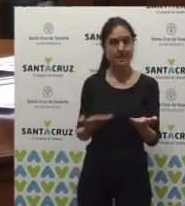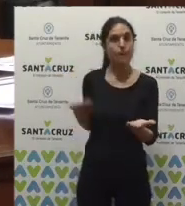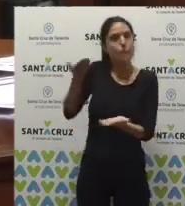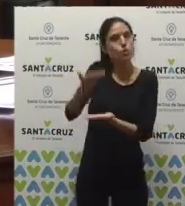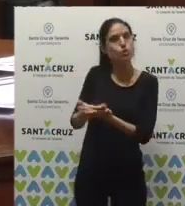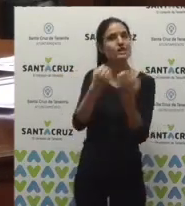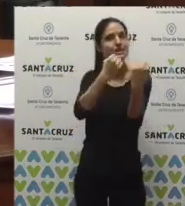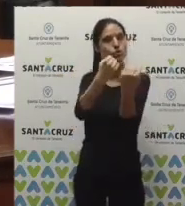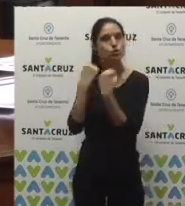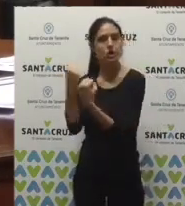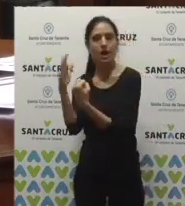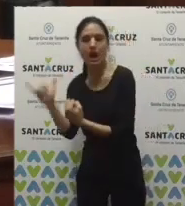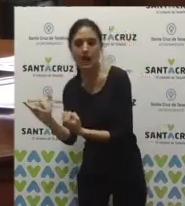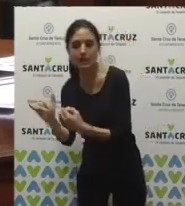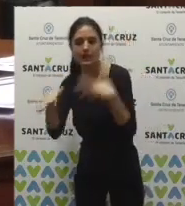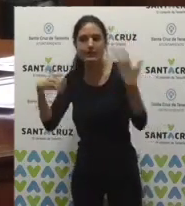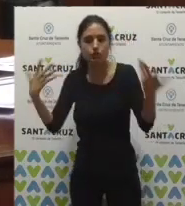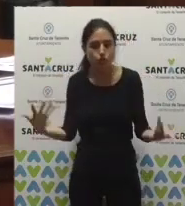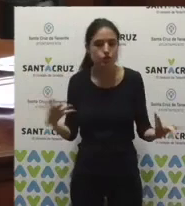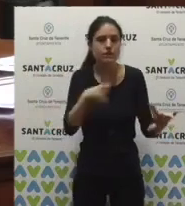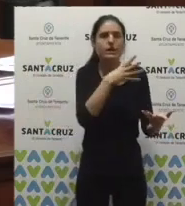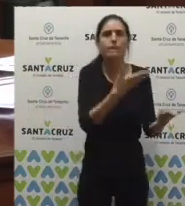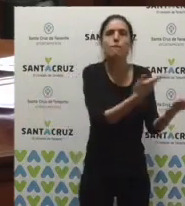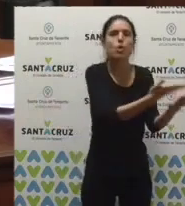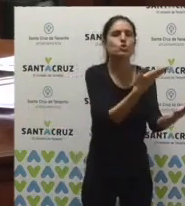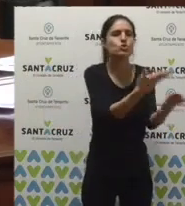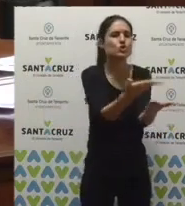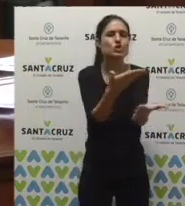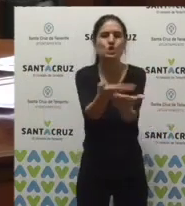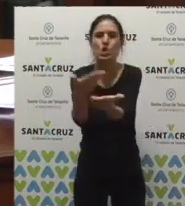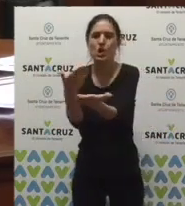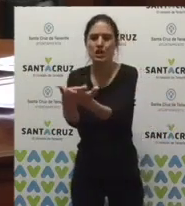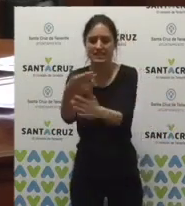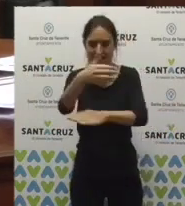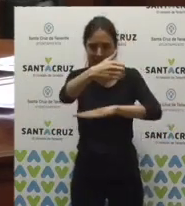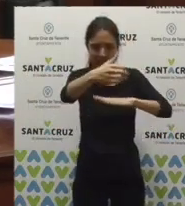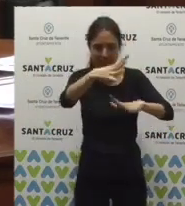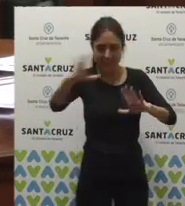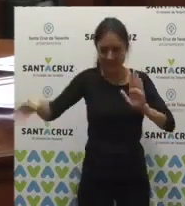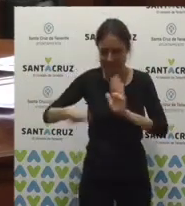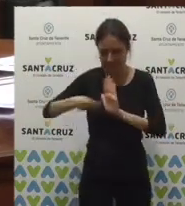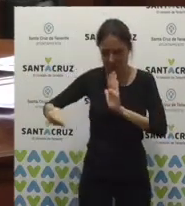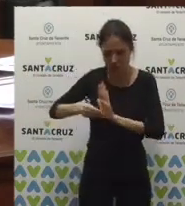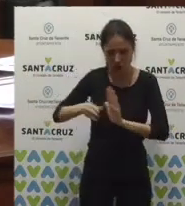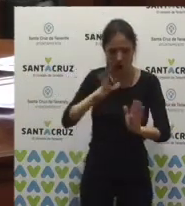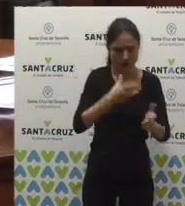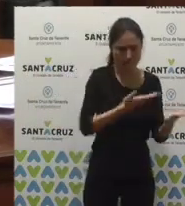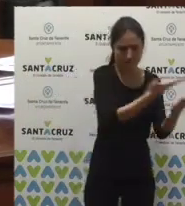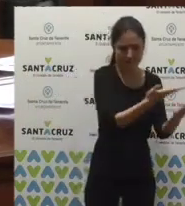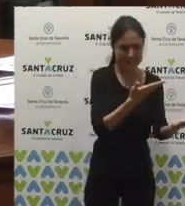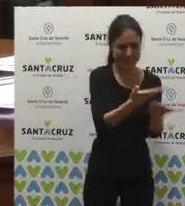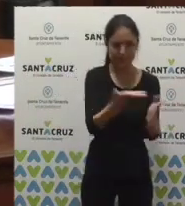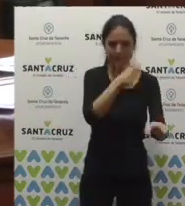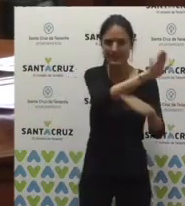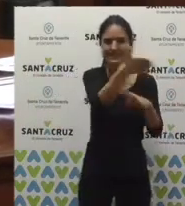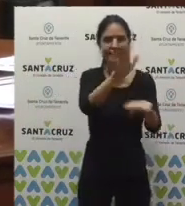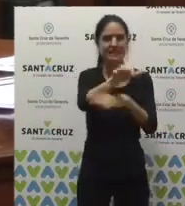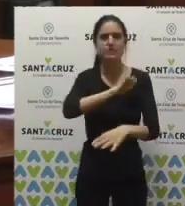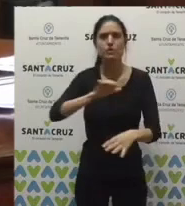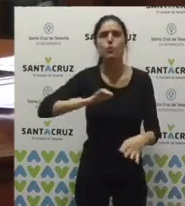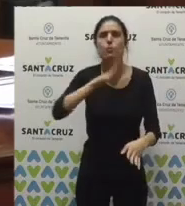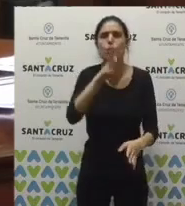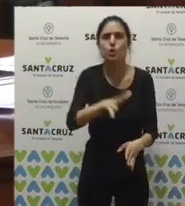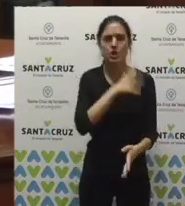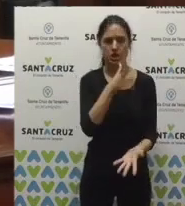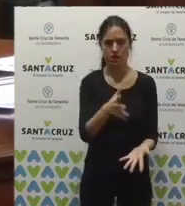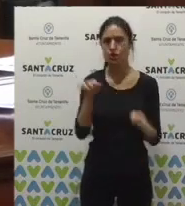porque se presentan mociones que están sumidas dentro de esa moción institucional y usted ha hablado precisamente don josé martínez